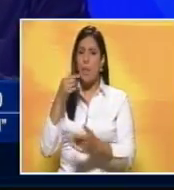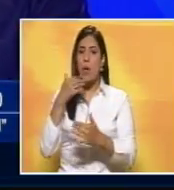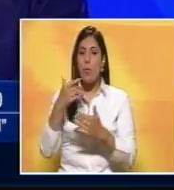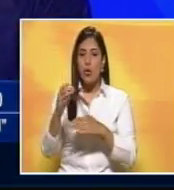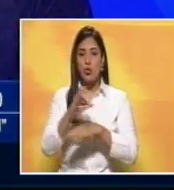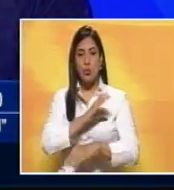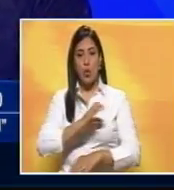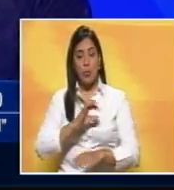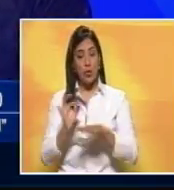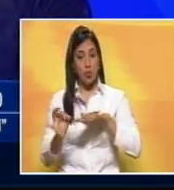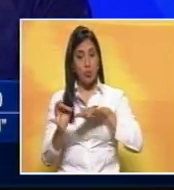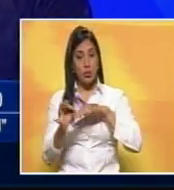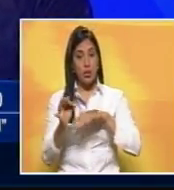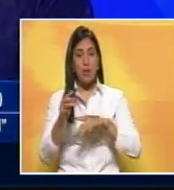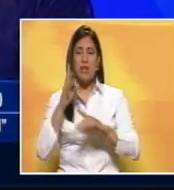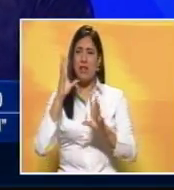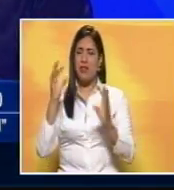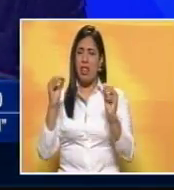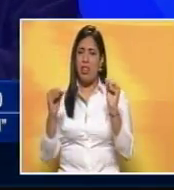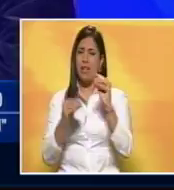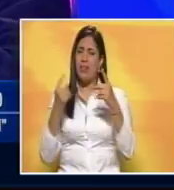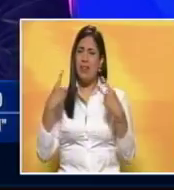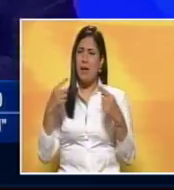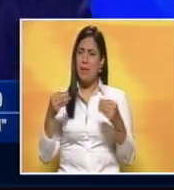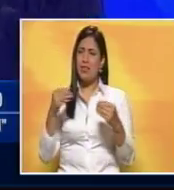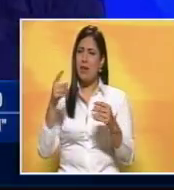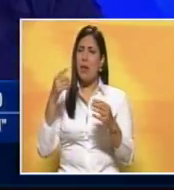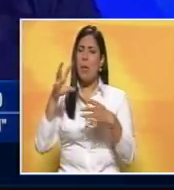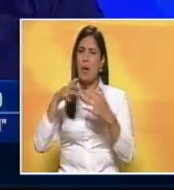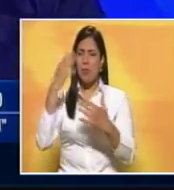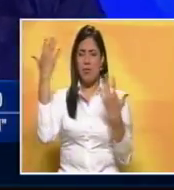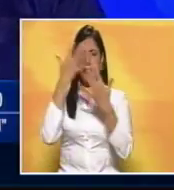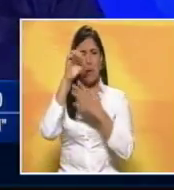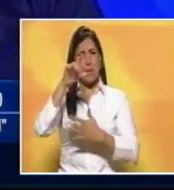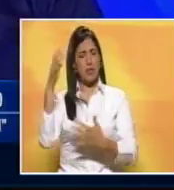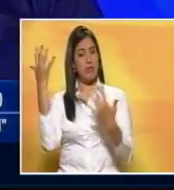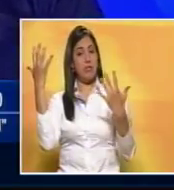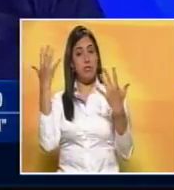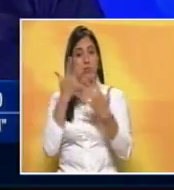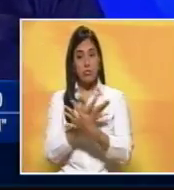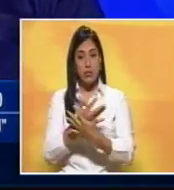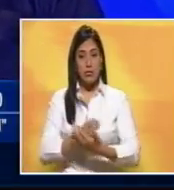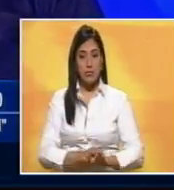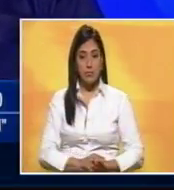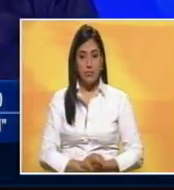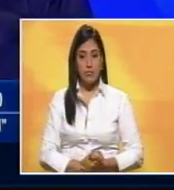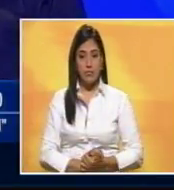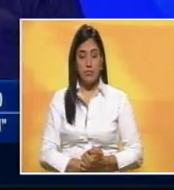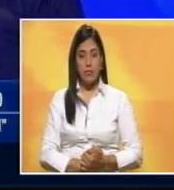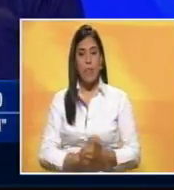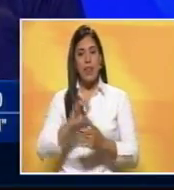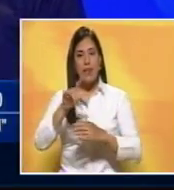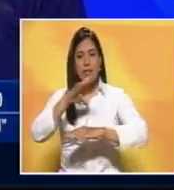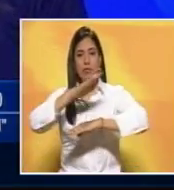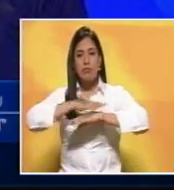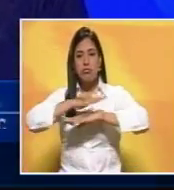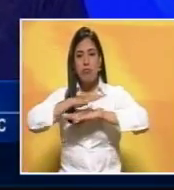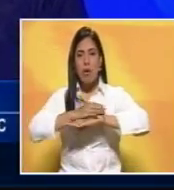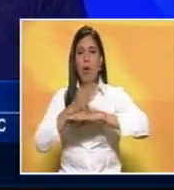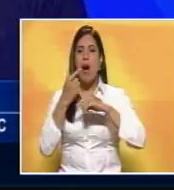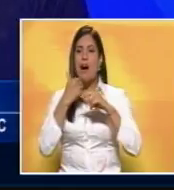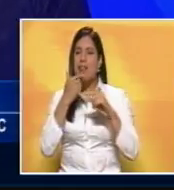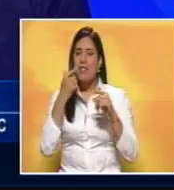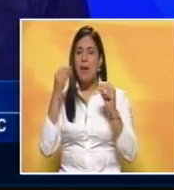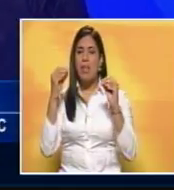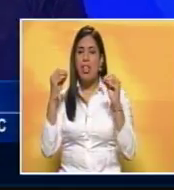venideros comicios municipales resulta incongruente y agudiza la confusión entre los ciudadanos. Es una conducta, eso tiene que